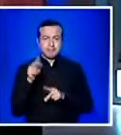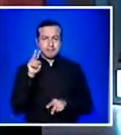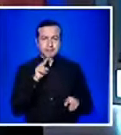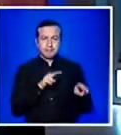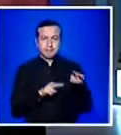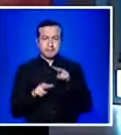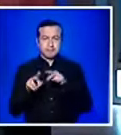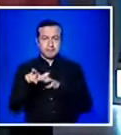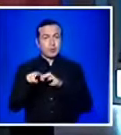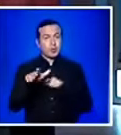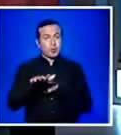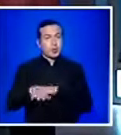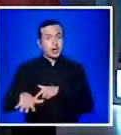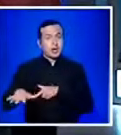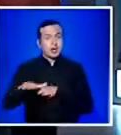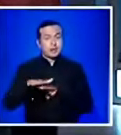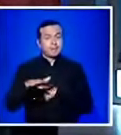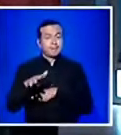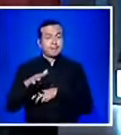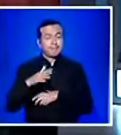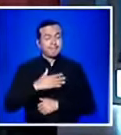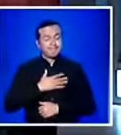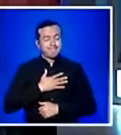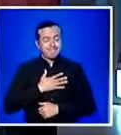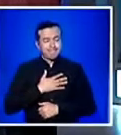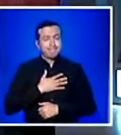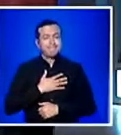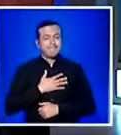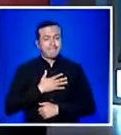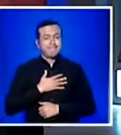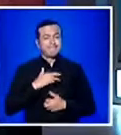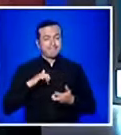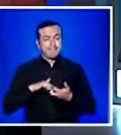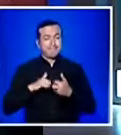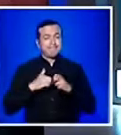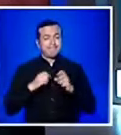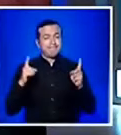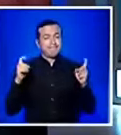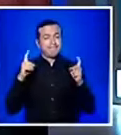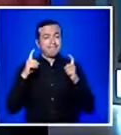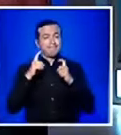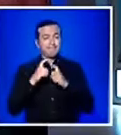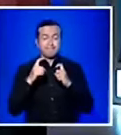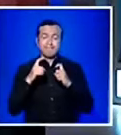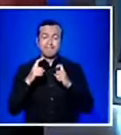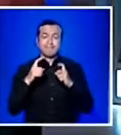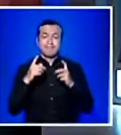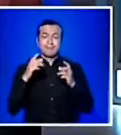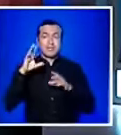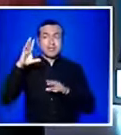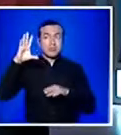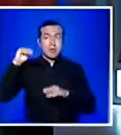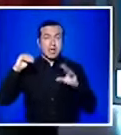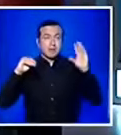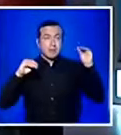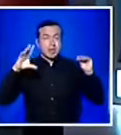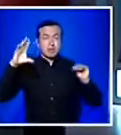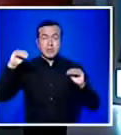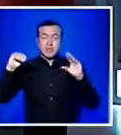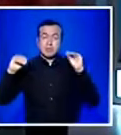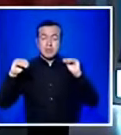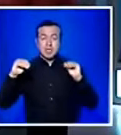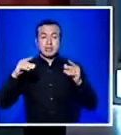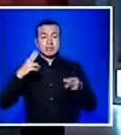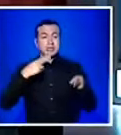en algunos sectores de la ciudad donde lamentablemente siguen las complicaciones en nuestra vida diaria por los apagones, las pérdidas también